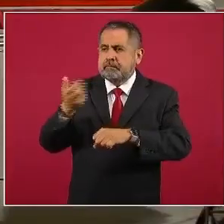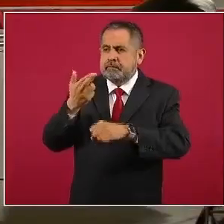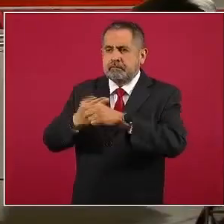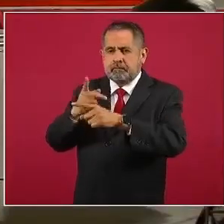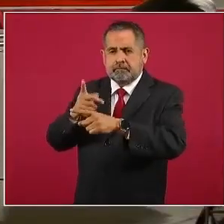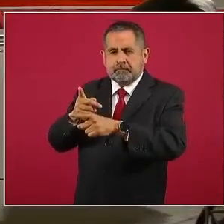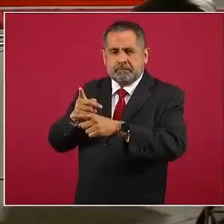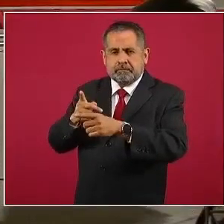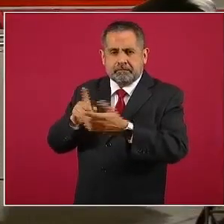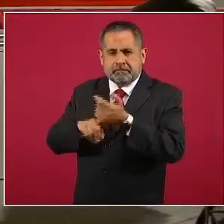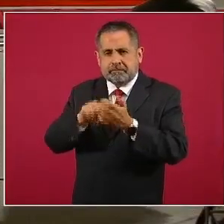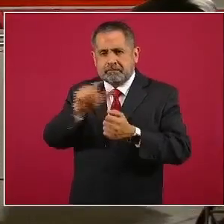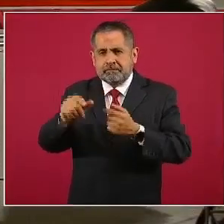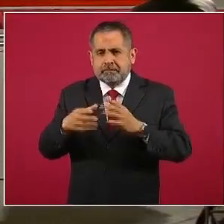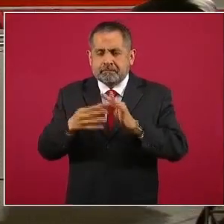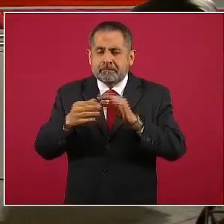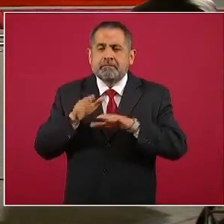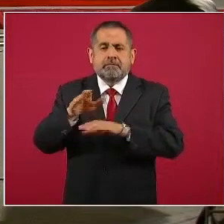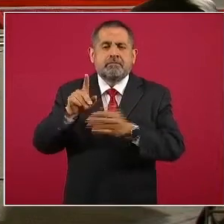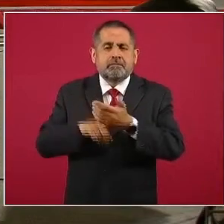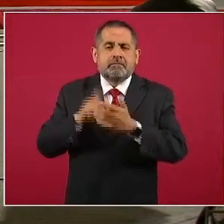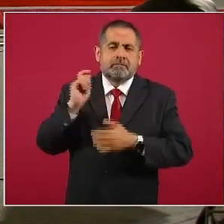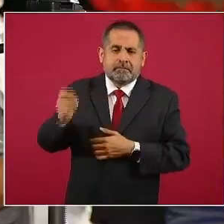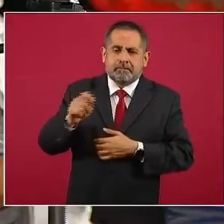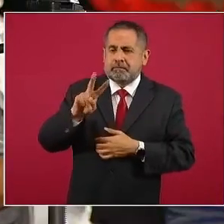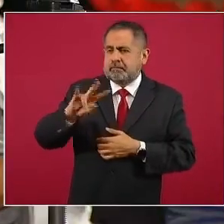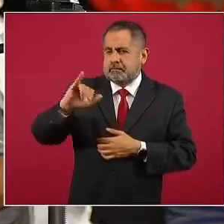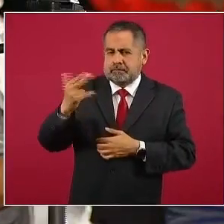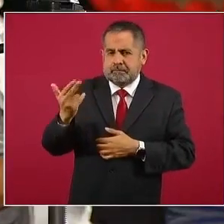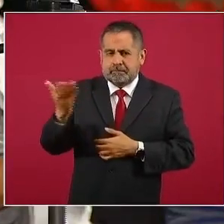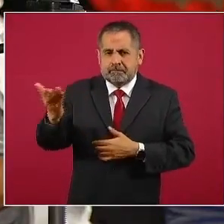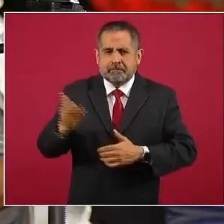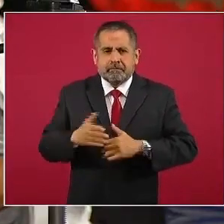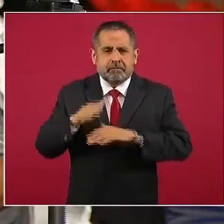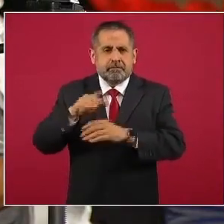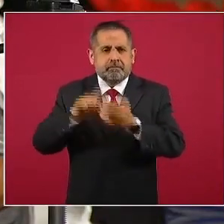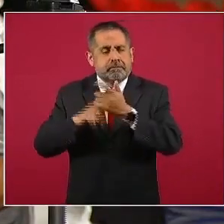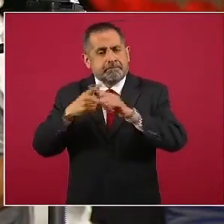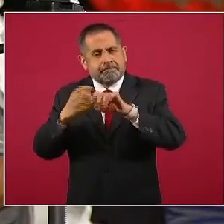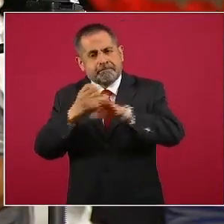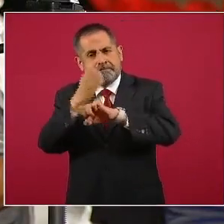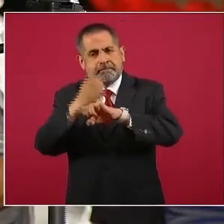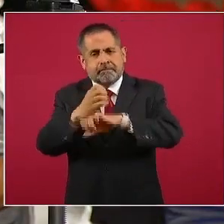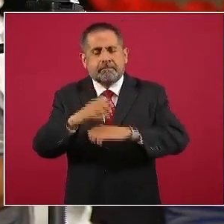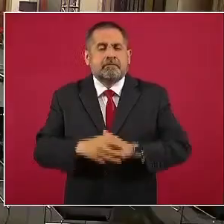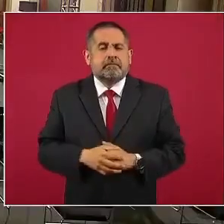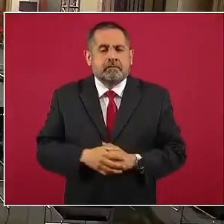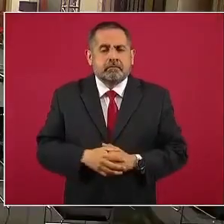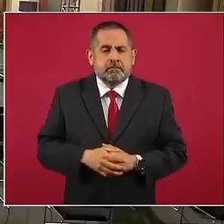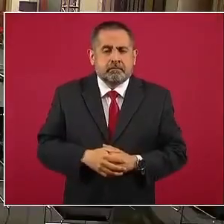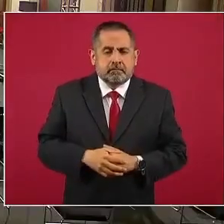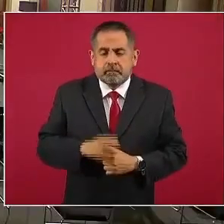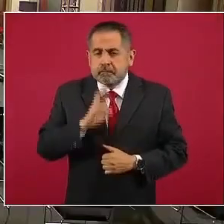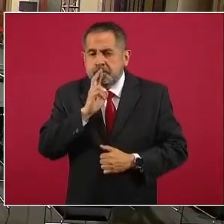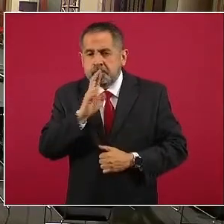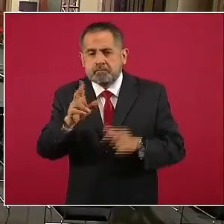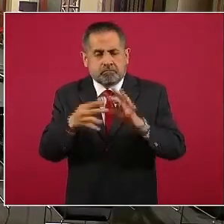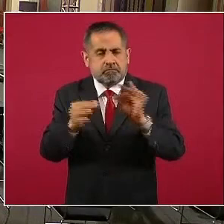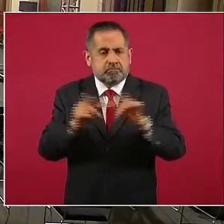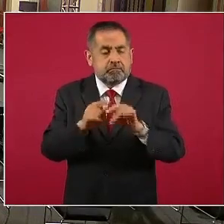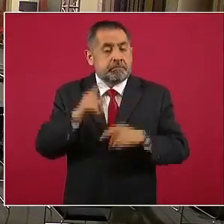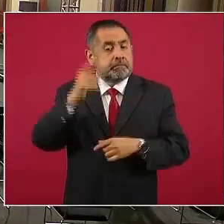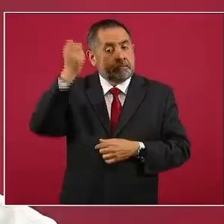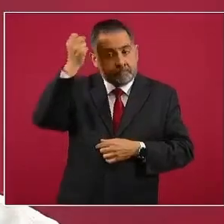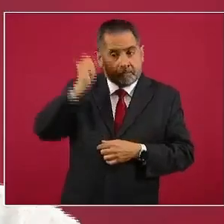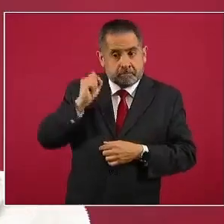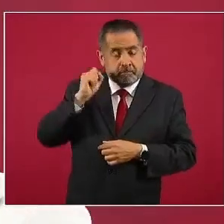Jesús, un momentito más, con la cuestión del VIH sobre los estados. Muchas gracias. Le contesto brevemente. Sinaloa es